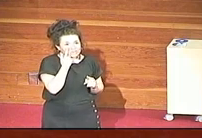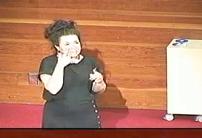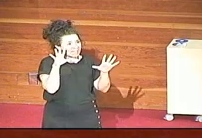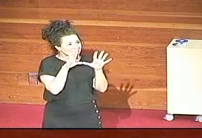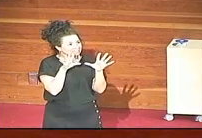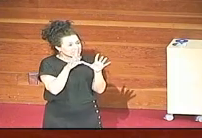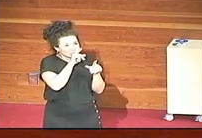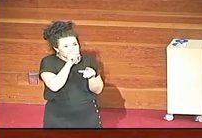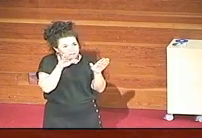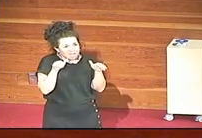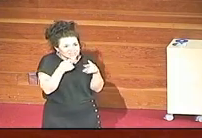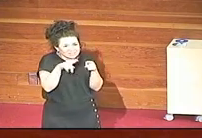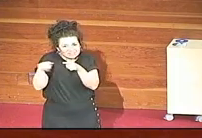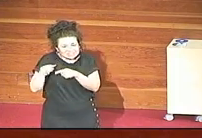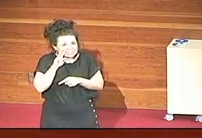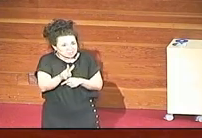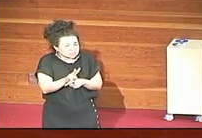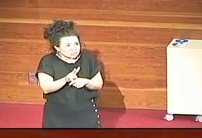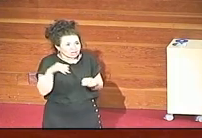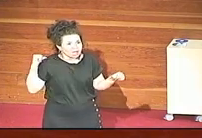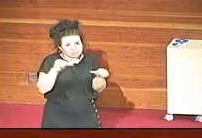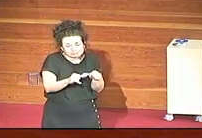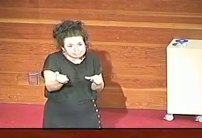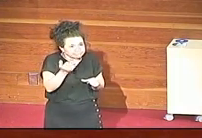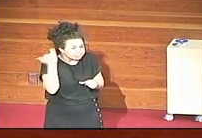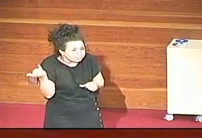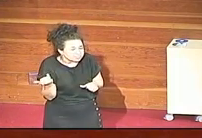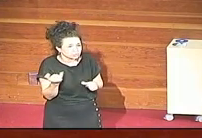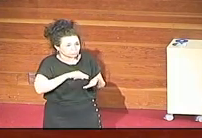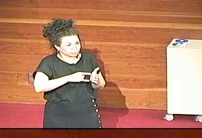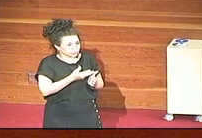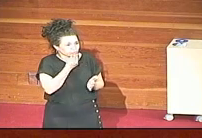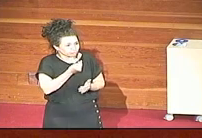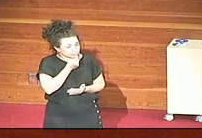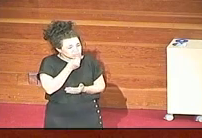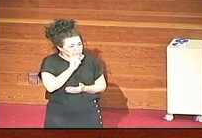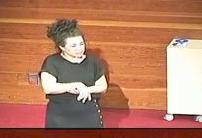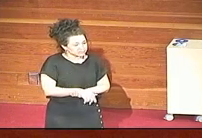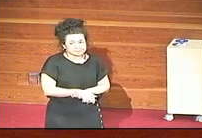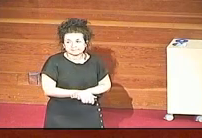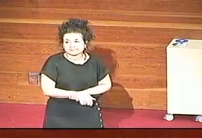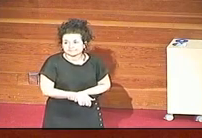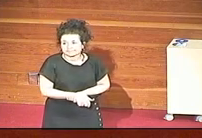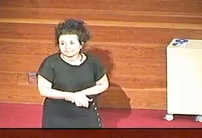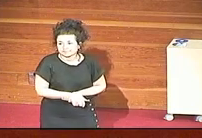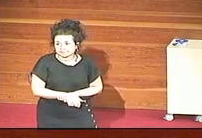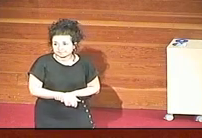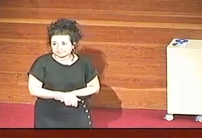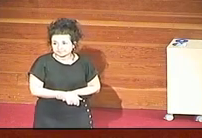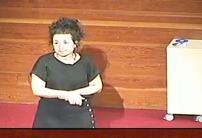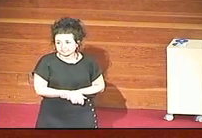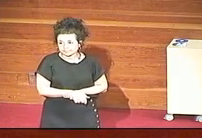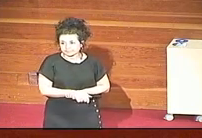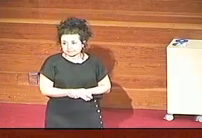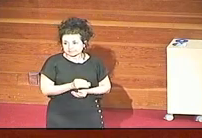que no se habían fijado bueno pues es un proyecto muy chulo también o sea que hacemos también